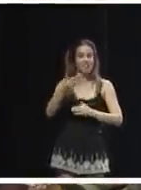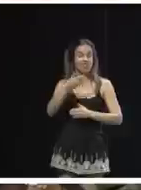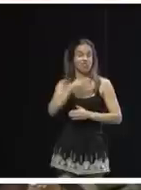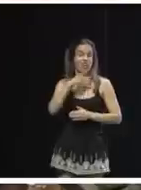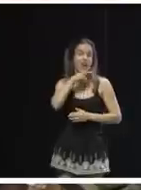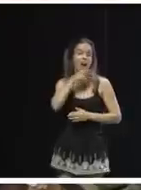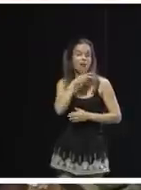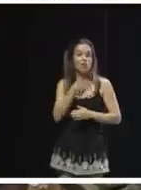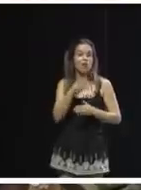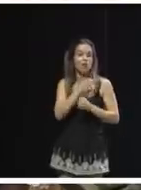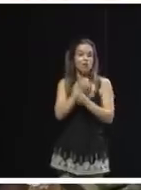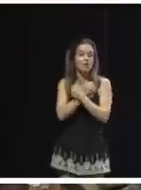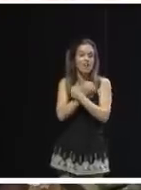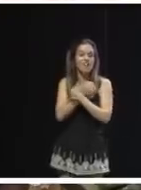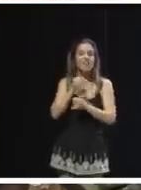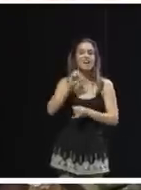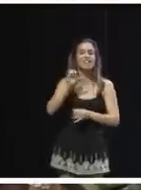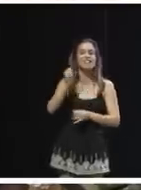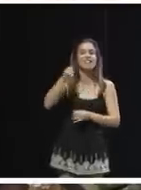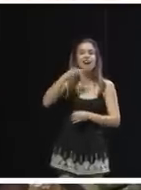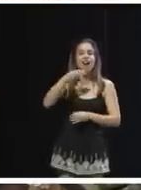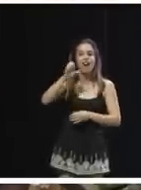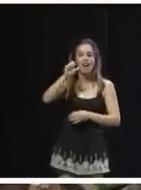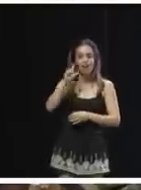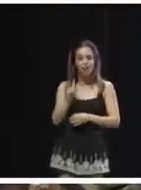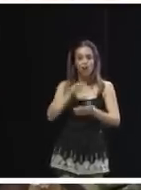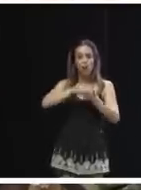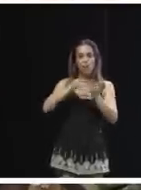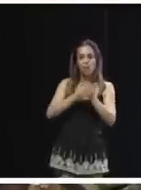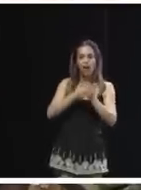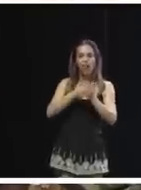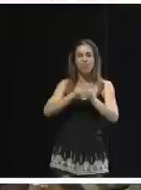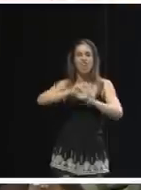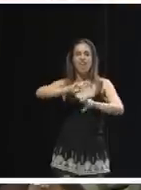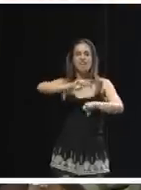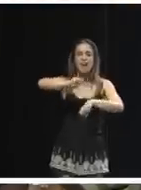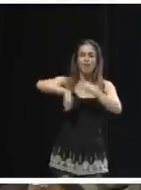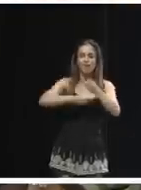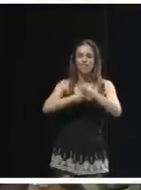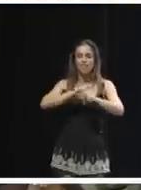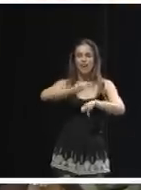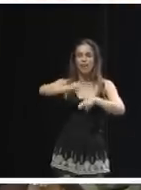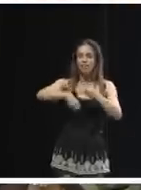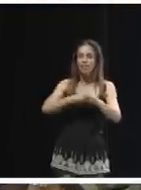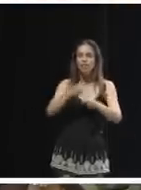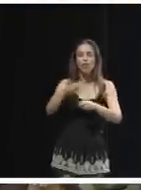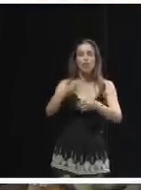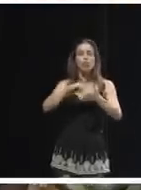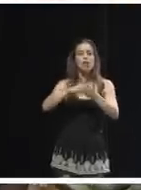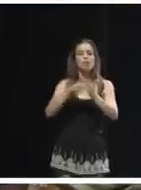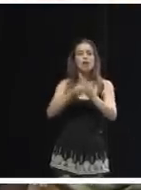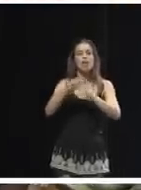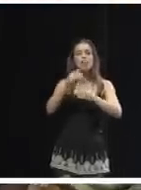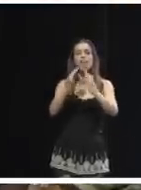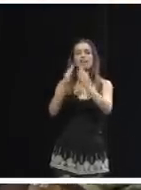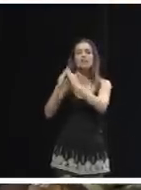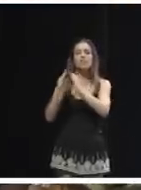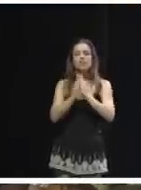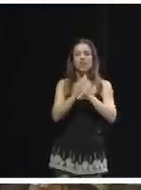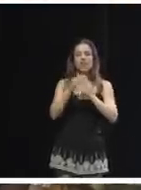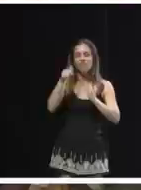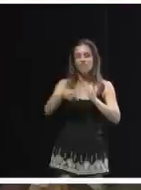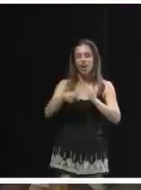sí, vamos a hacer un plan de rehabilitación de viviendas que va a hacer algo fundamental, descarbonizar la